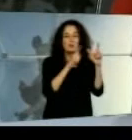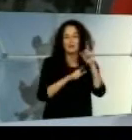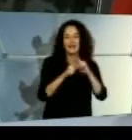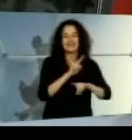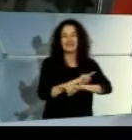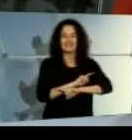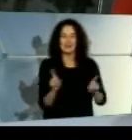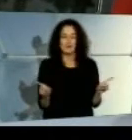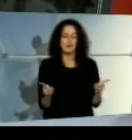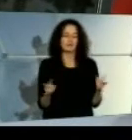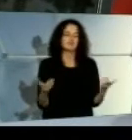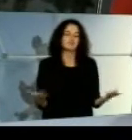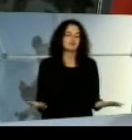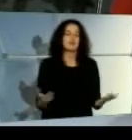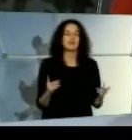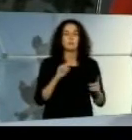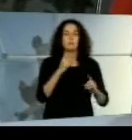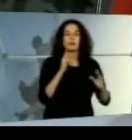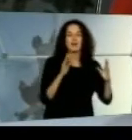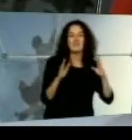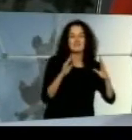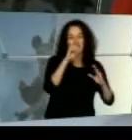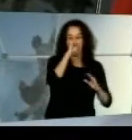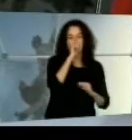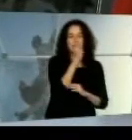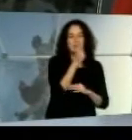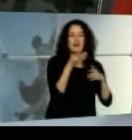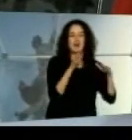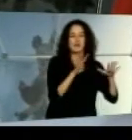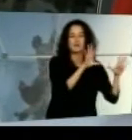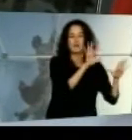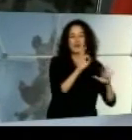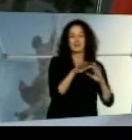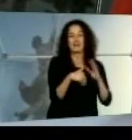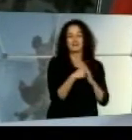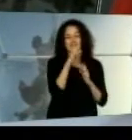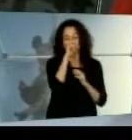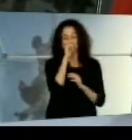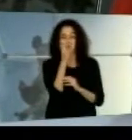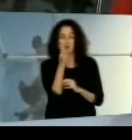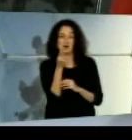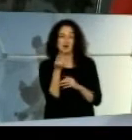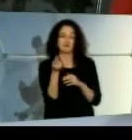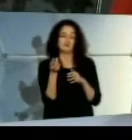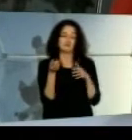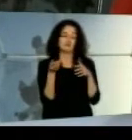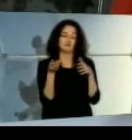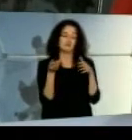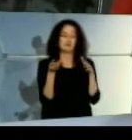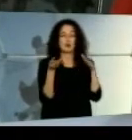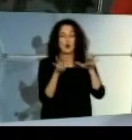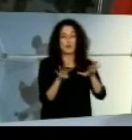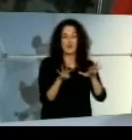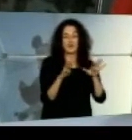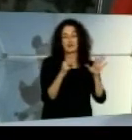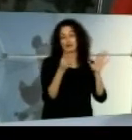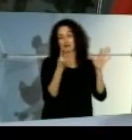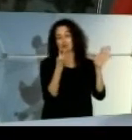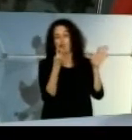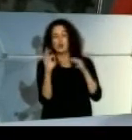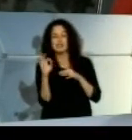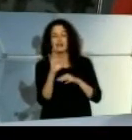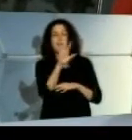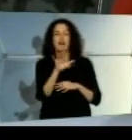una primera fase desde el 50 hasta el 77-80 que podemos decir que están